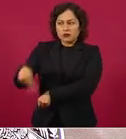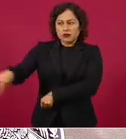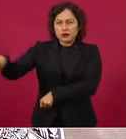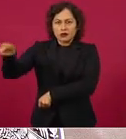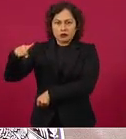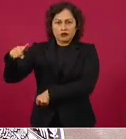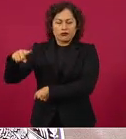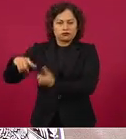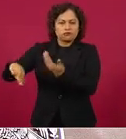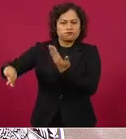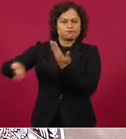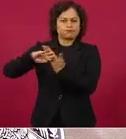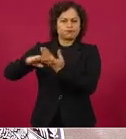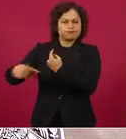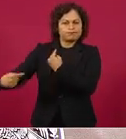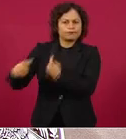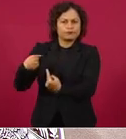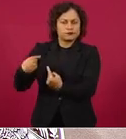Además,